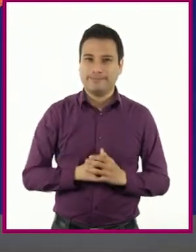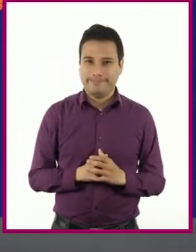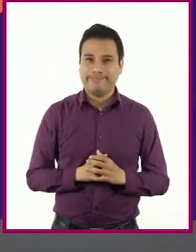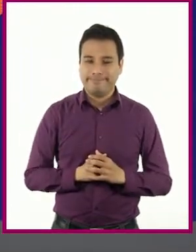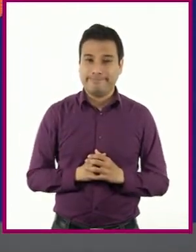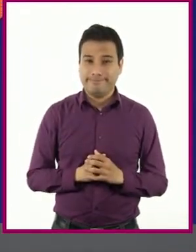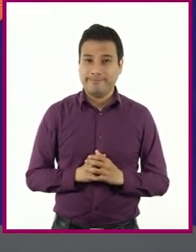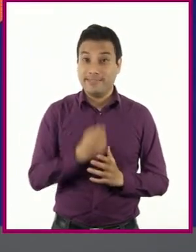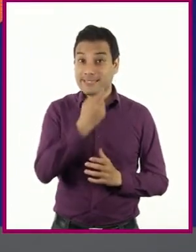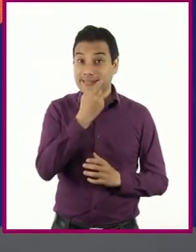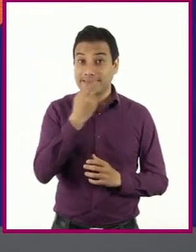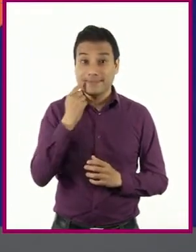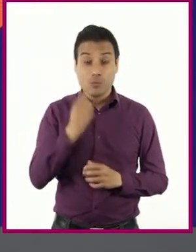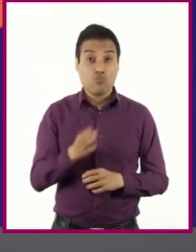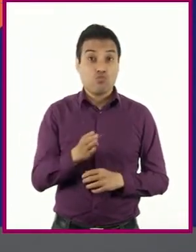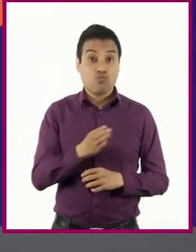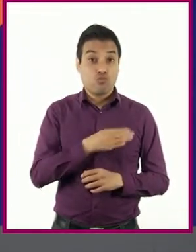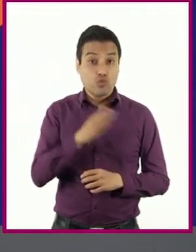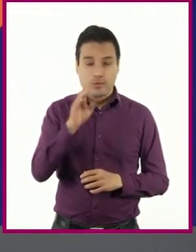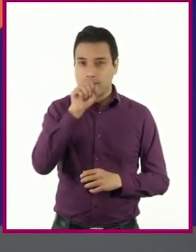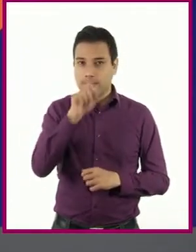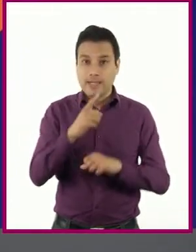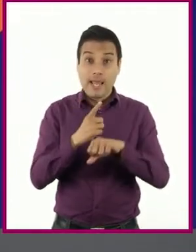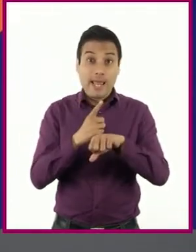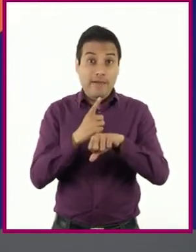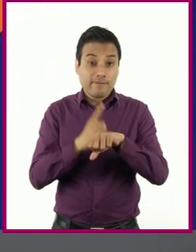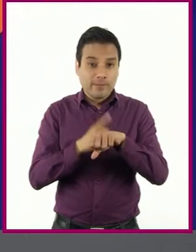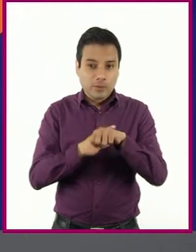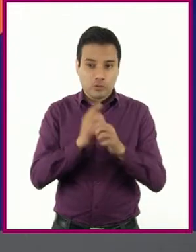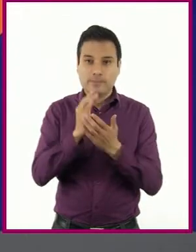sino también para evitar enfermedades relacionadas a